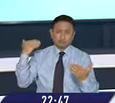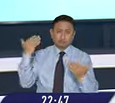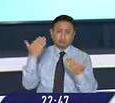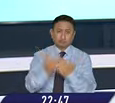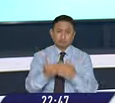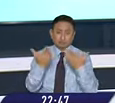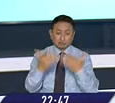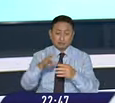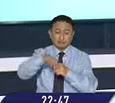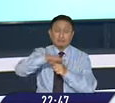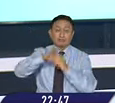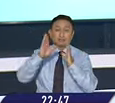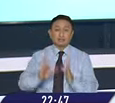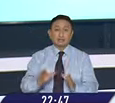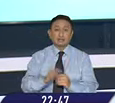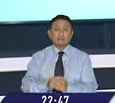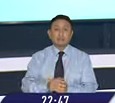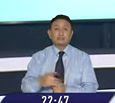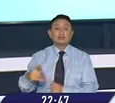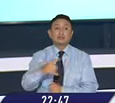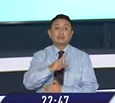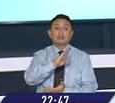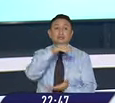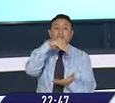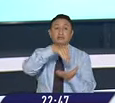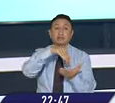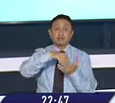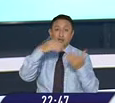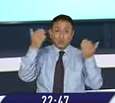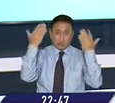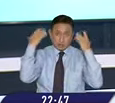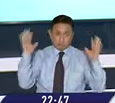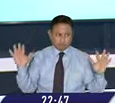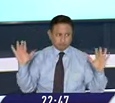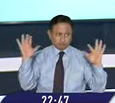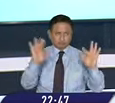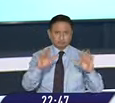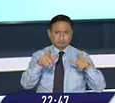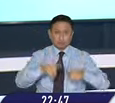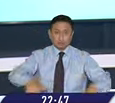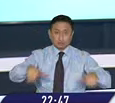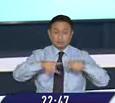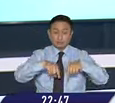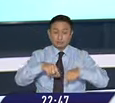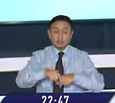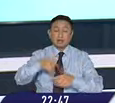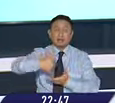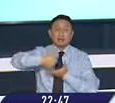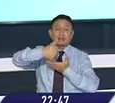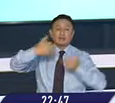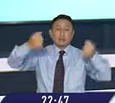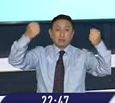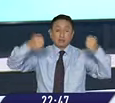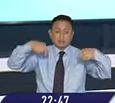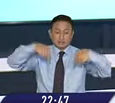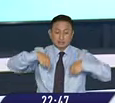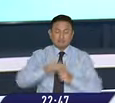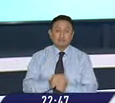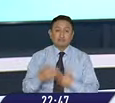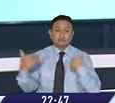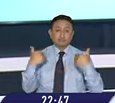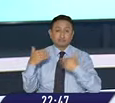inauguración de la embajada del hincha en el centro de la urbe porteña. En el sitio se expone el trofeo y además habrá